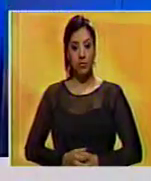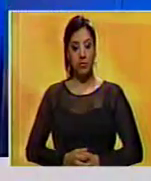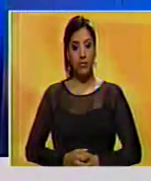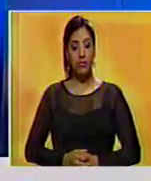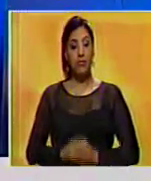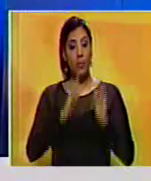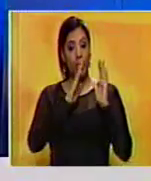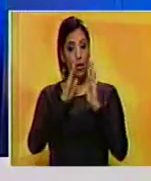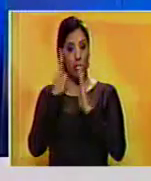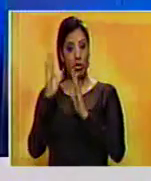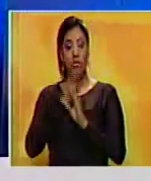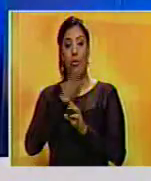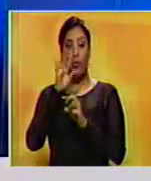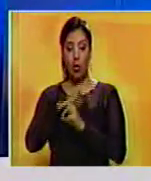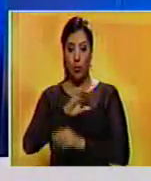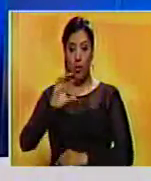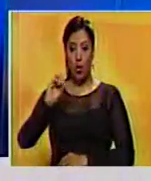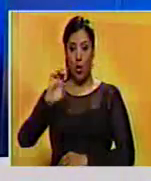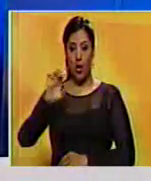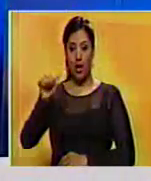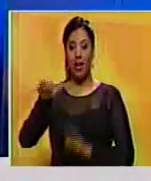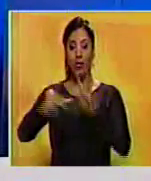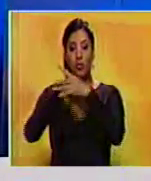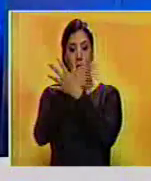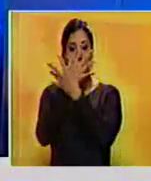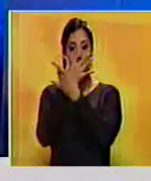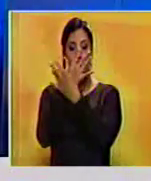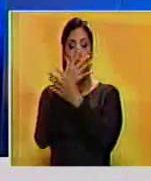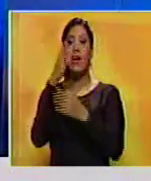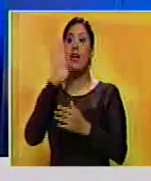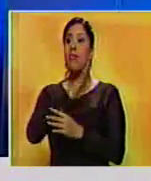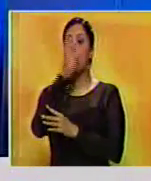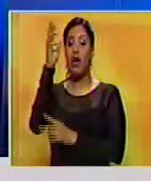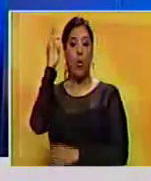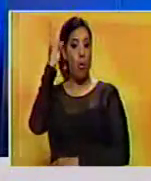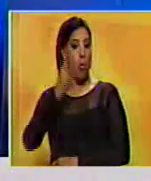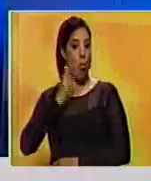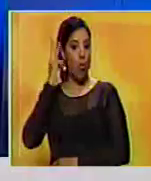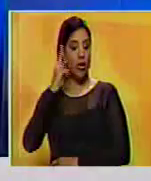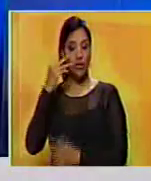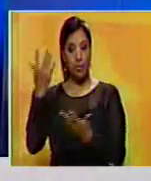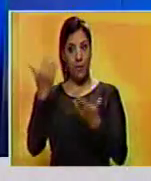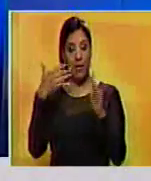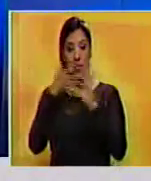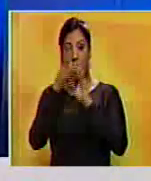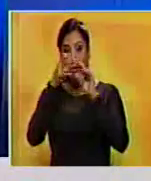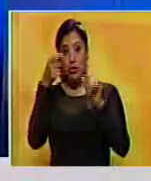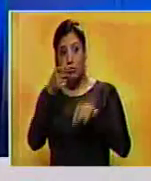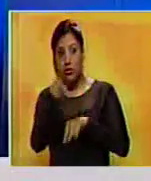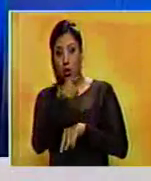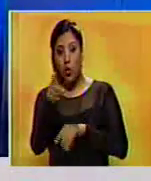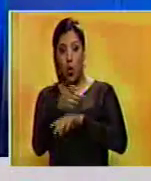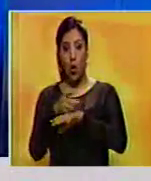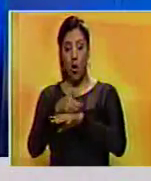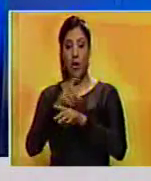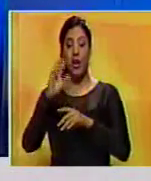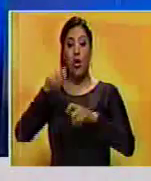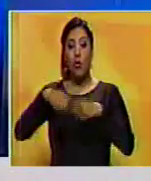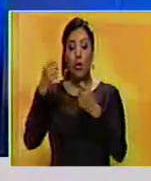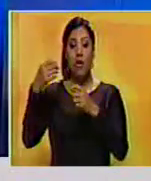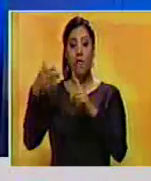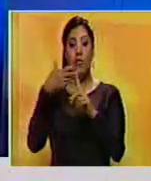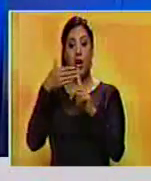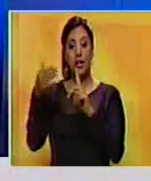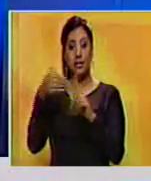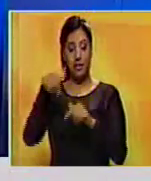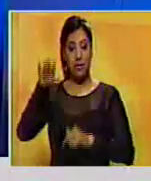la organización de estados américanos se iniciará esta semana en su sede de washington las audiencias para investigar si el gobierno venezolano ha cometido cree mis crímenes